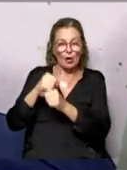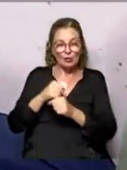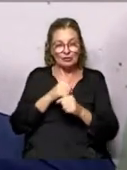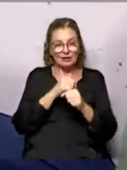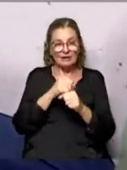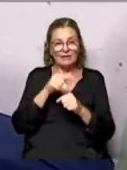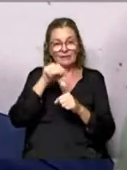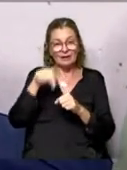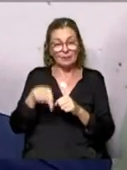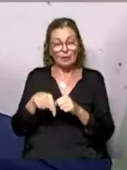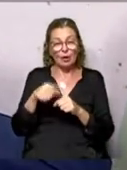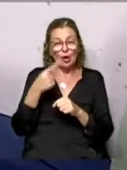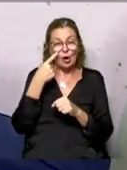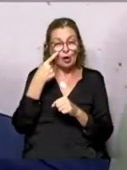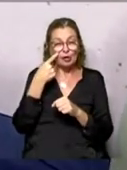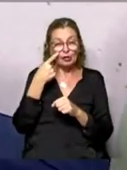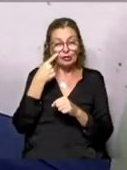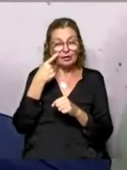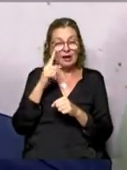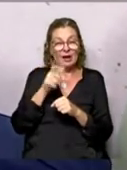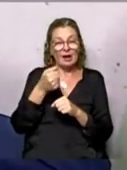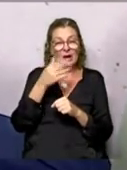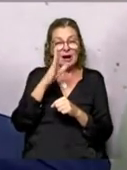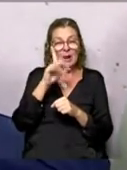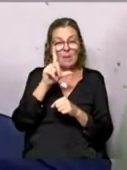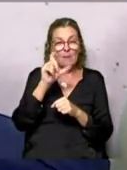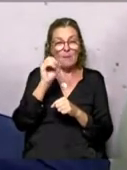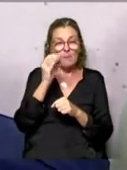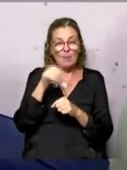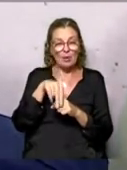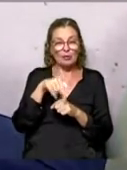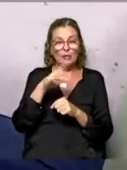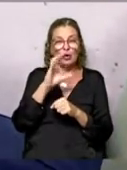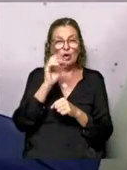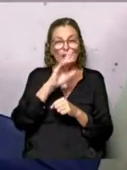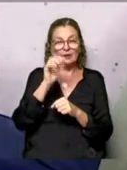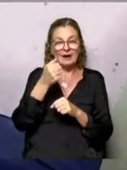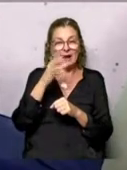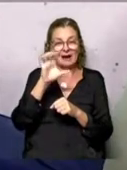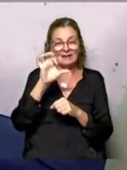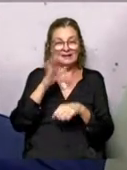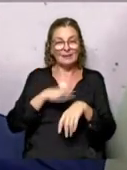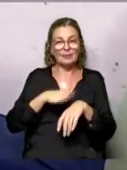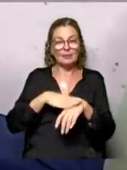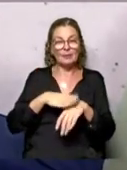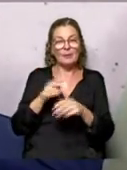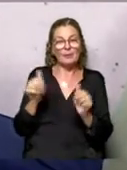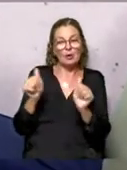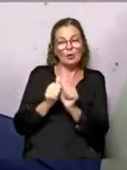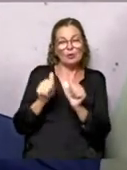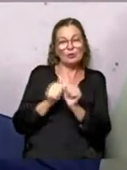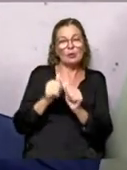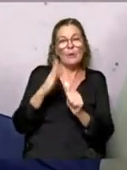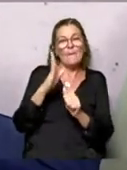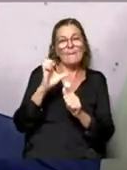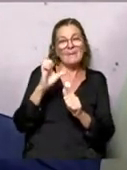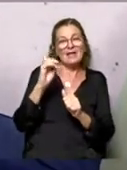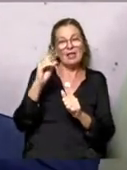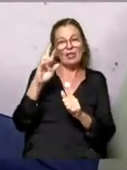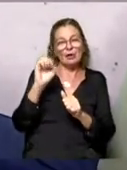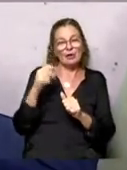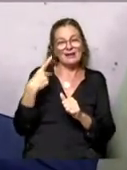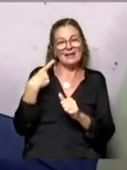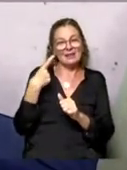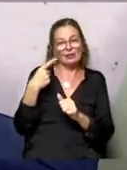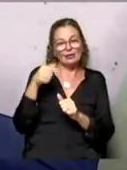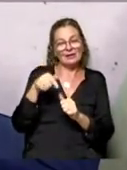popular, conocida como el Galpón de Corrales, que está a cargo de un centro social, y nos recibe Pedro Rodríguez, quien es parte de la dirección de